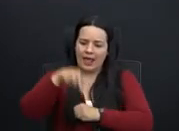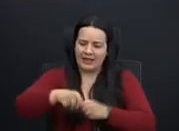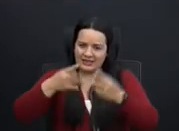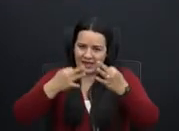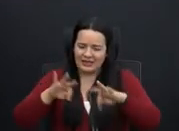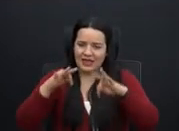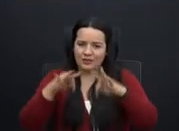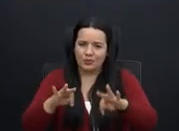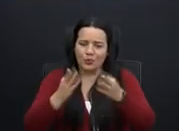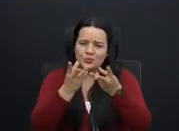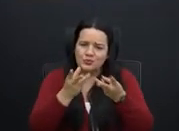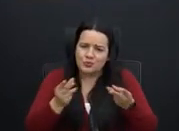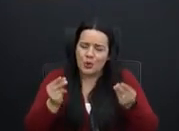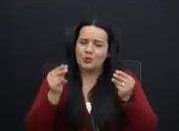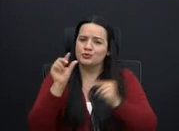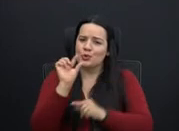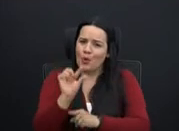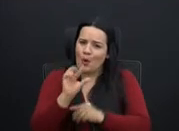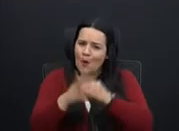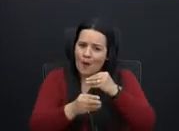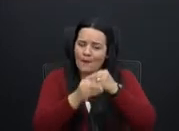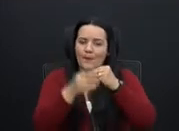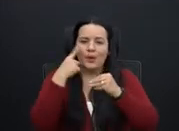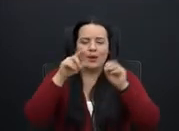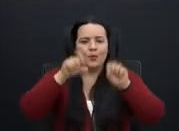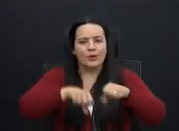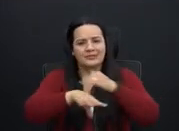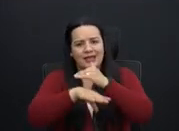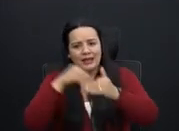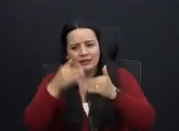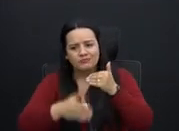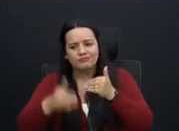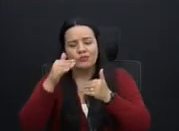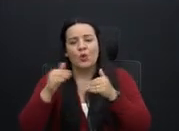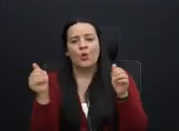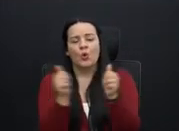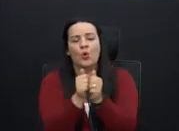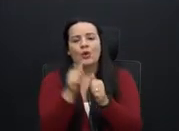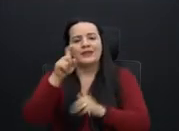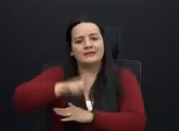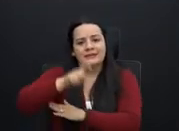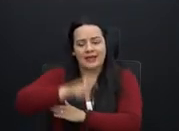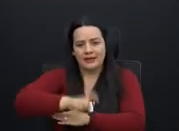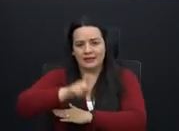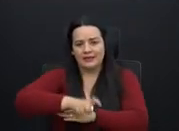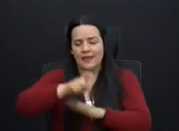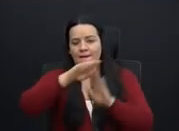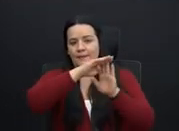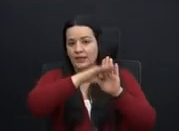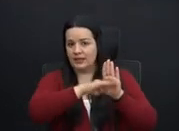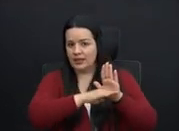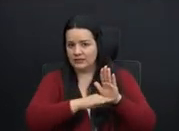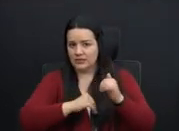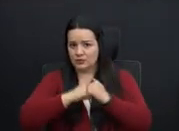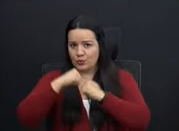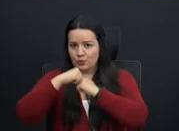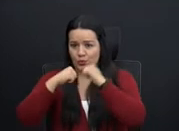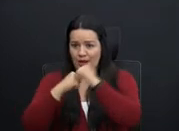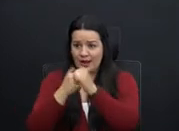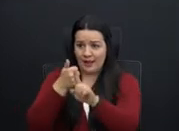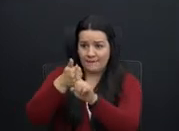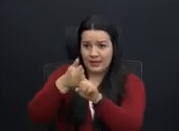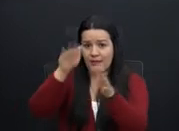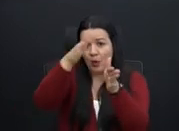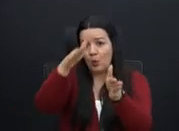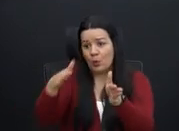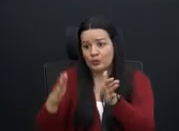para poder salir adelante con necesarias medidas estructurales. La misma Contralora